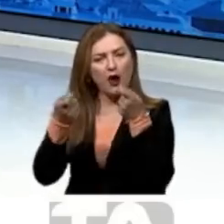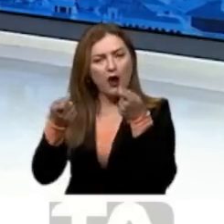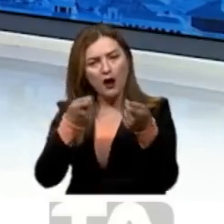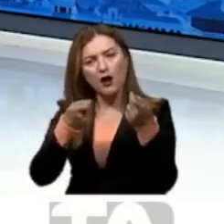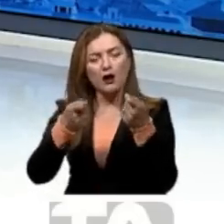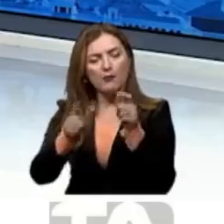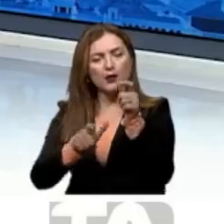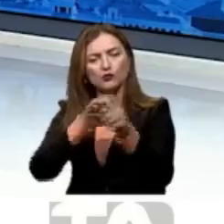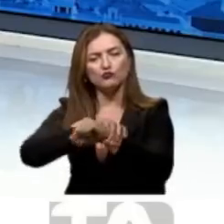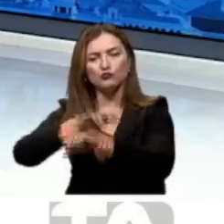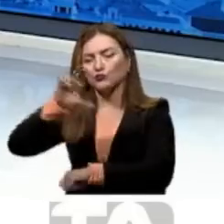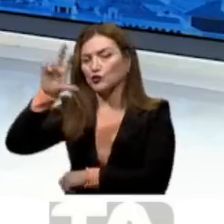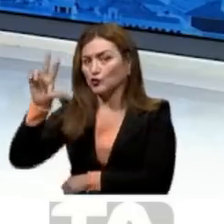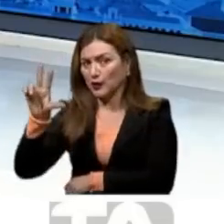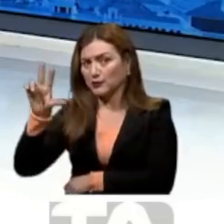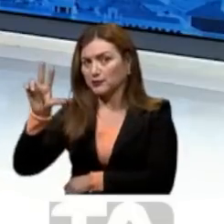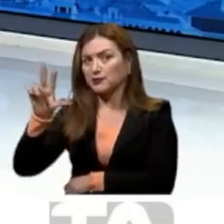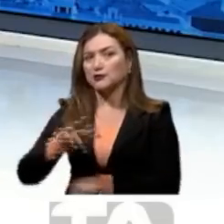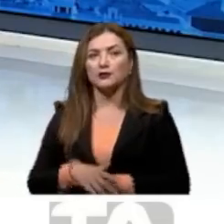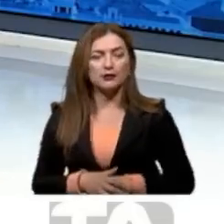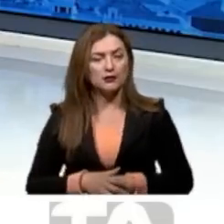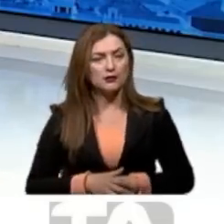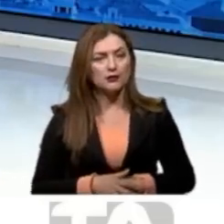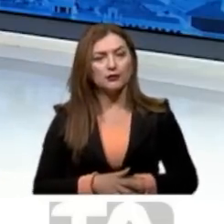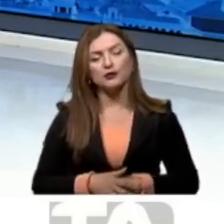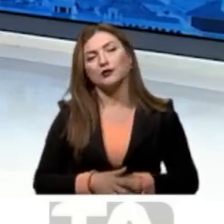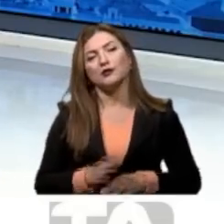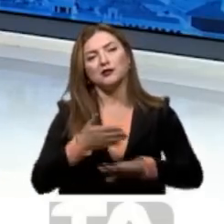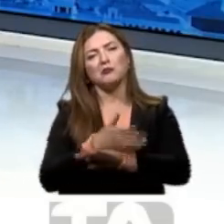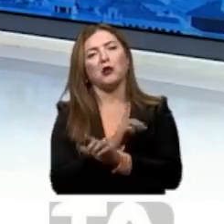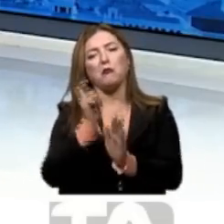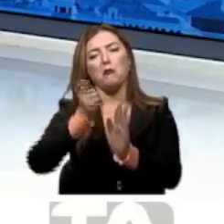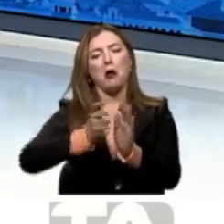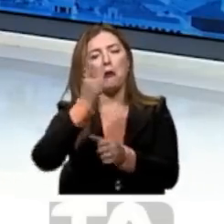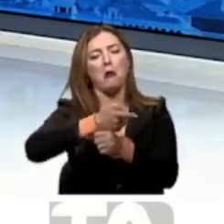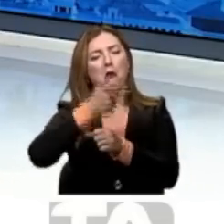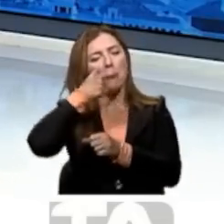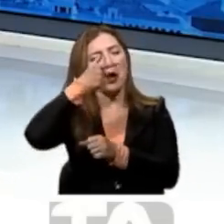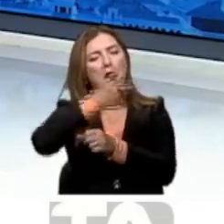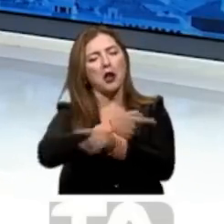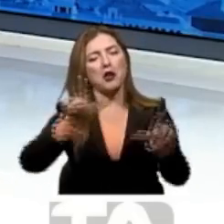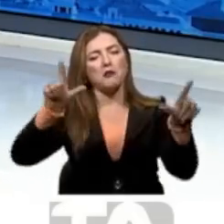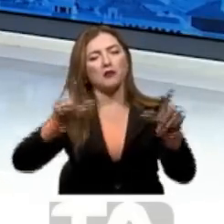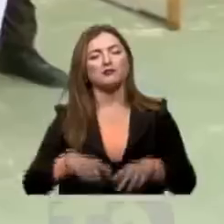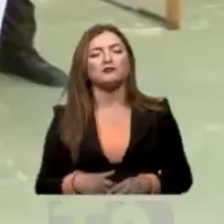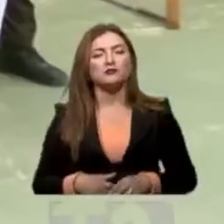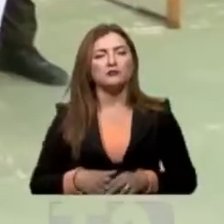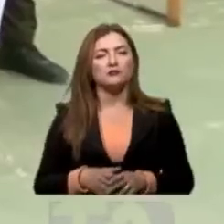operativo, 3 personas fueron detenidas. Sin embargo, horas más tarde habrían sido liberadas por el fiscal que lleva el caso.